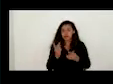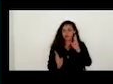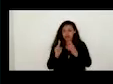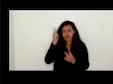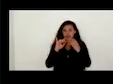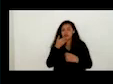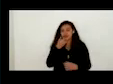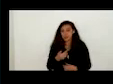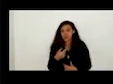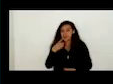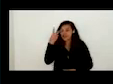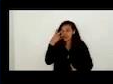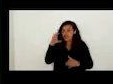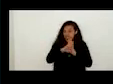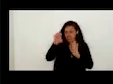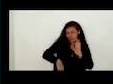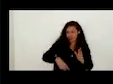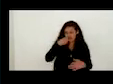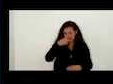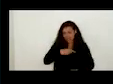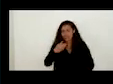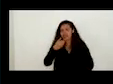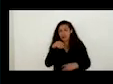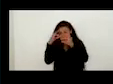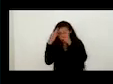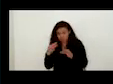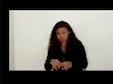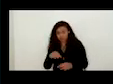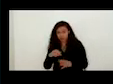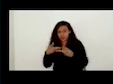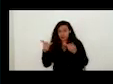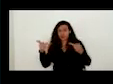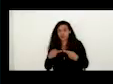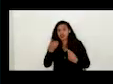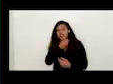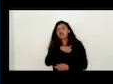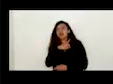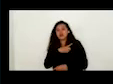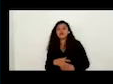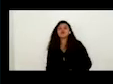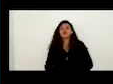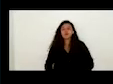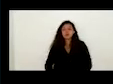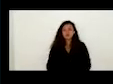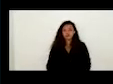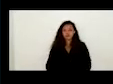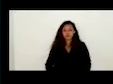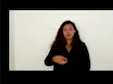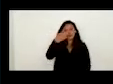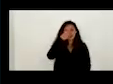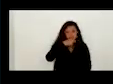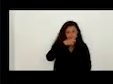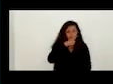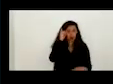Les voy a dar dos ejemplos y ustedes me dicen si cumpliría con el método del plato saludable. Un desayuno,